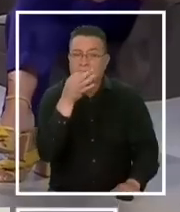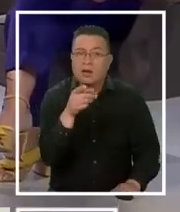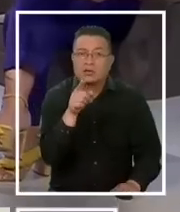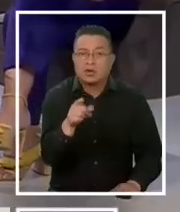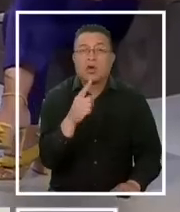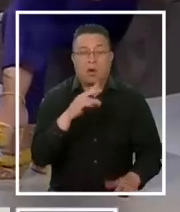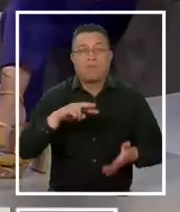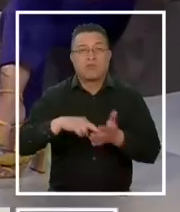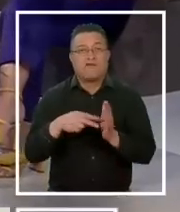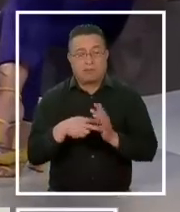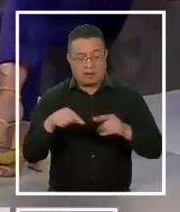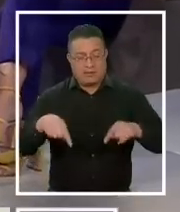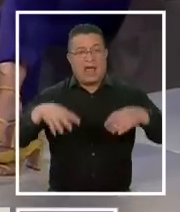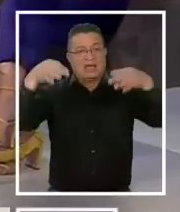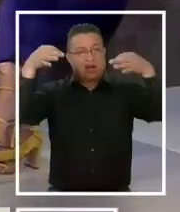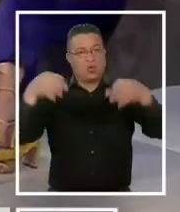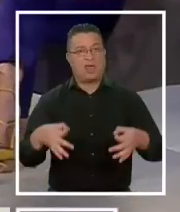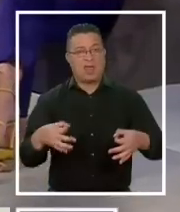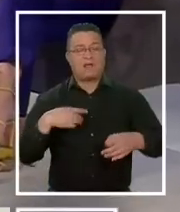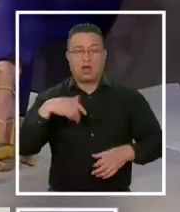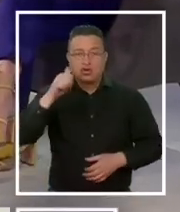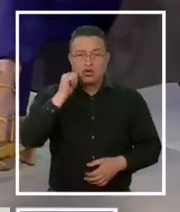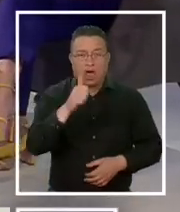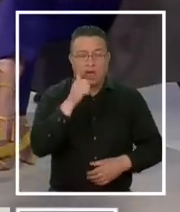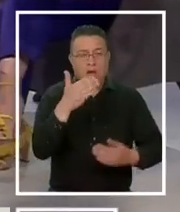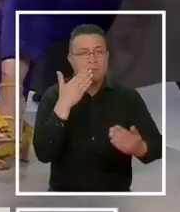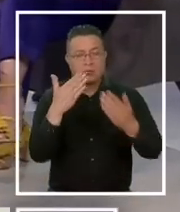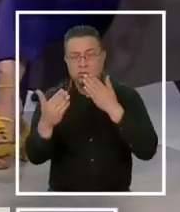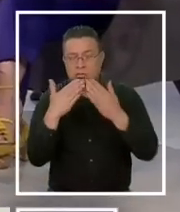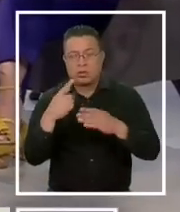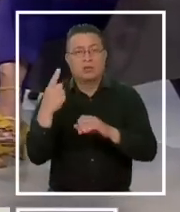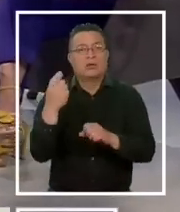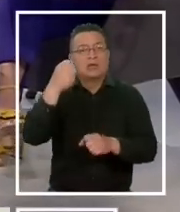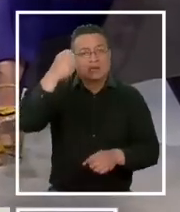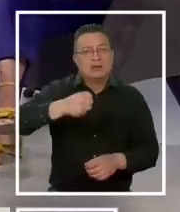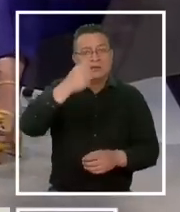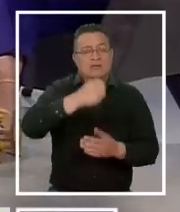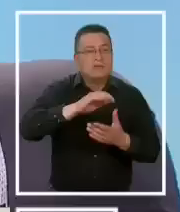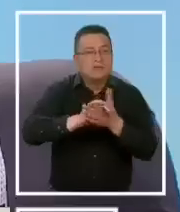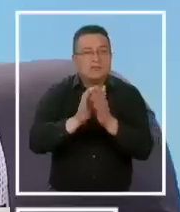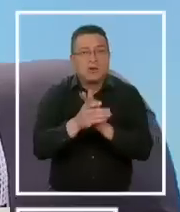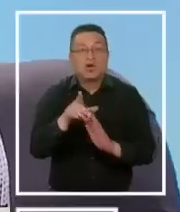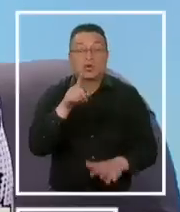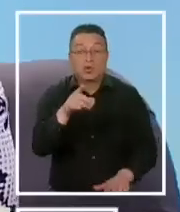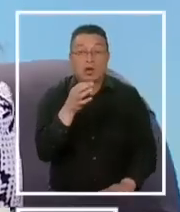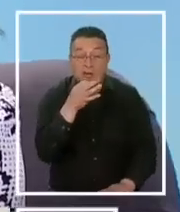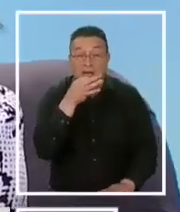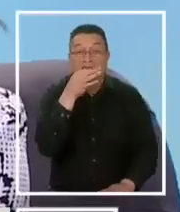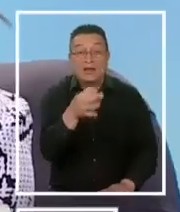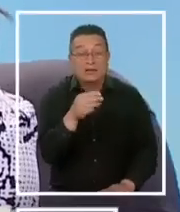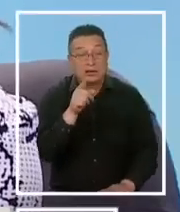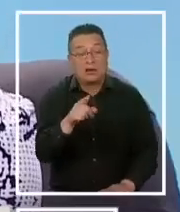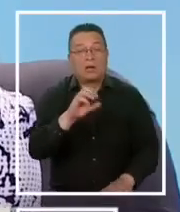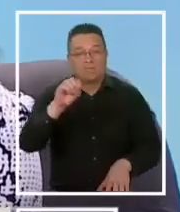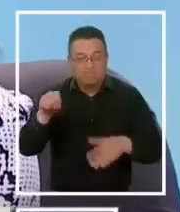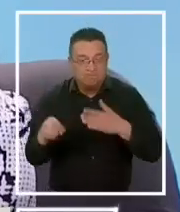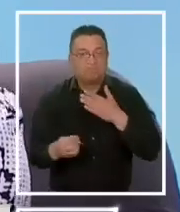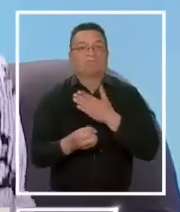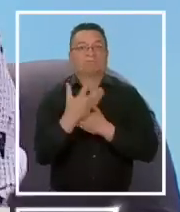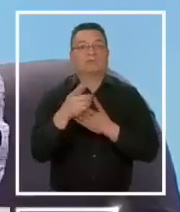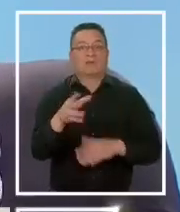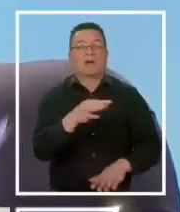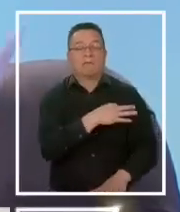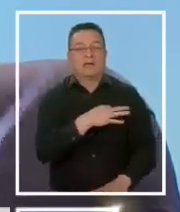de crisis de seguridad donde hablamos todos los días del crimen organizado Y usted está diciendo que lo que usted estaba planteando era precisamente modernizar